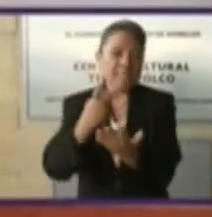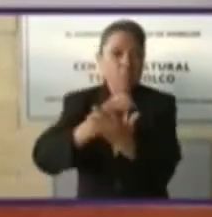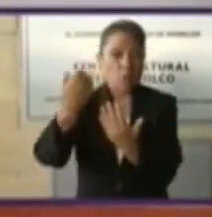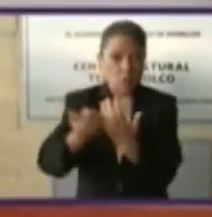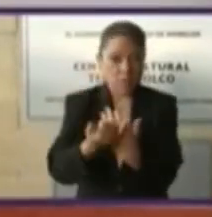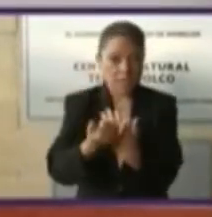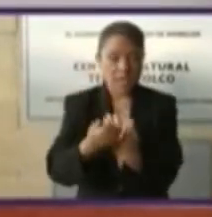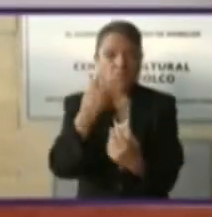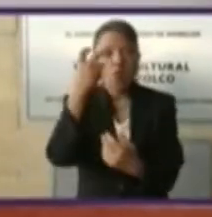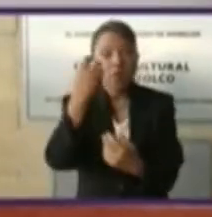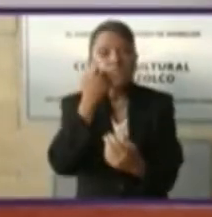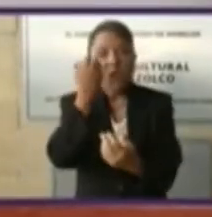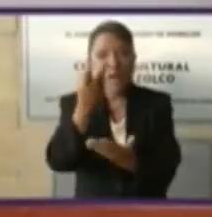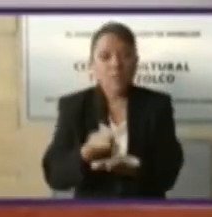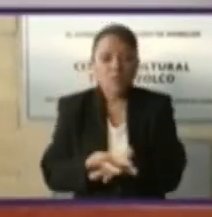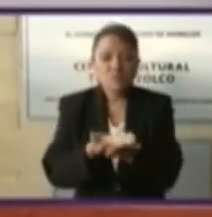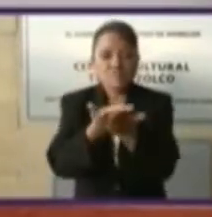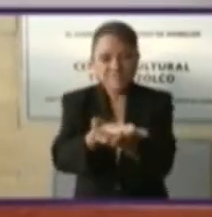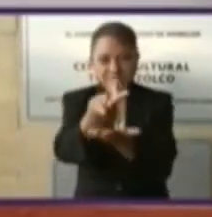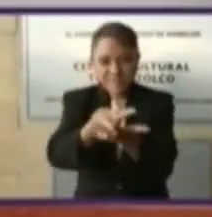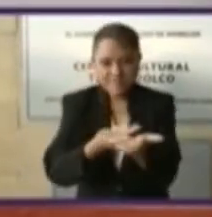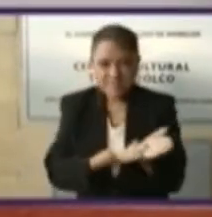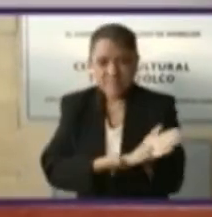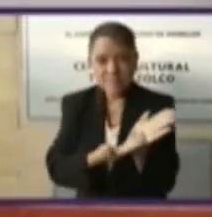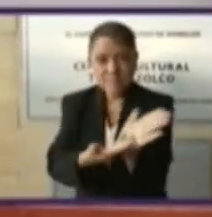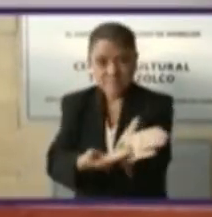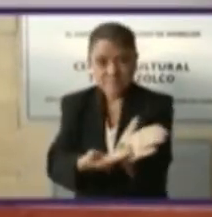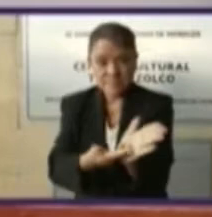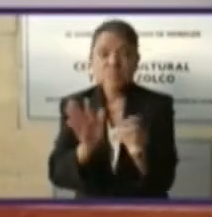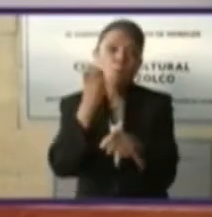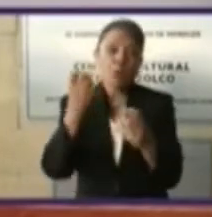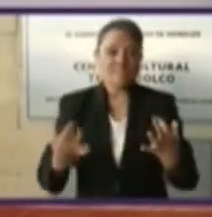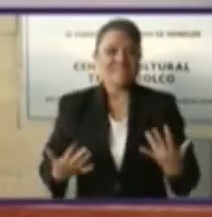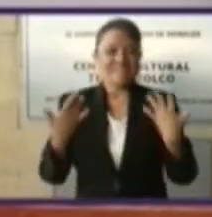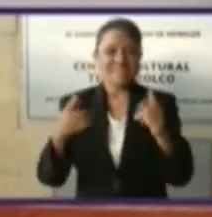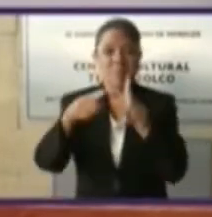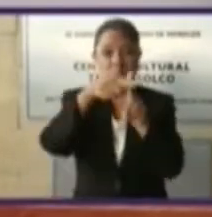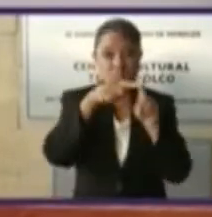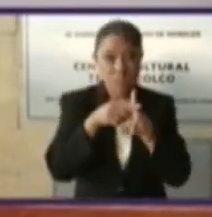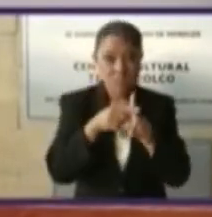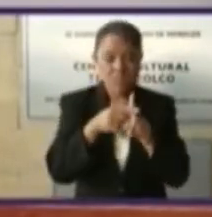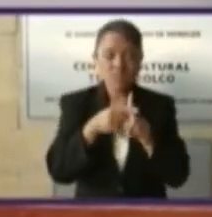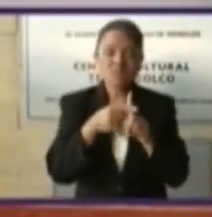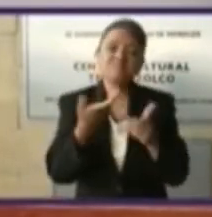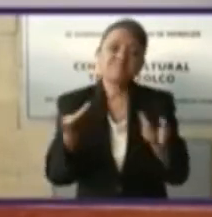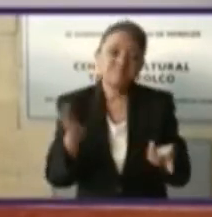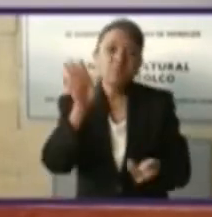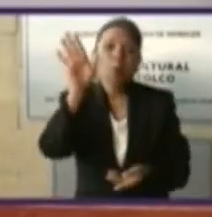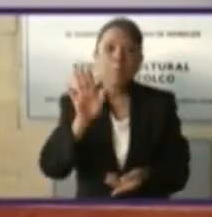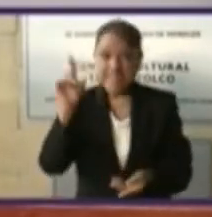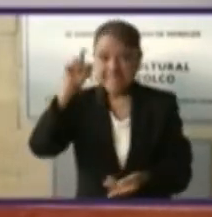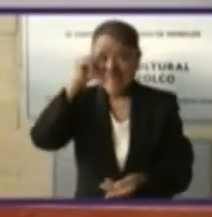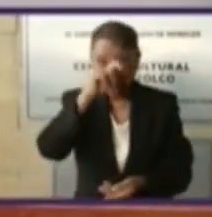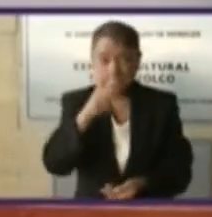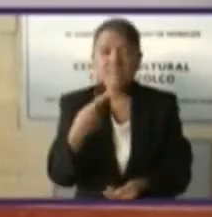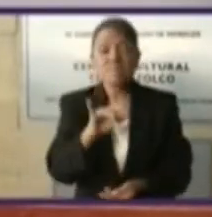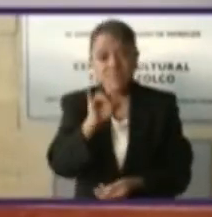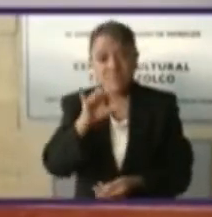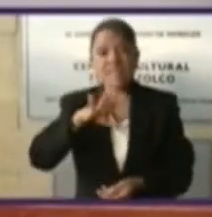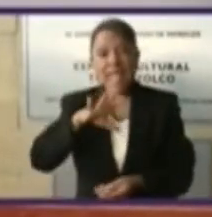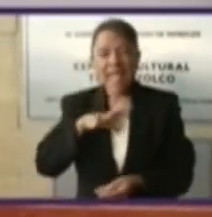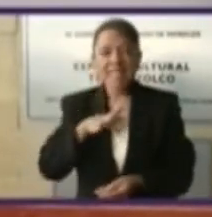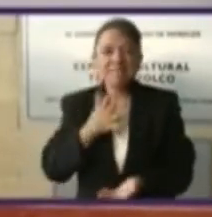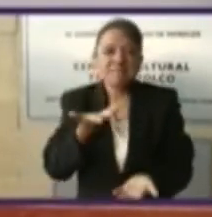nosotros estamos planteando. Estamos animados y positivos porque, por difícil que parezca, sí vemos que hay una